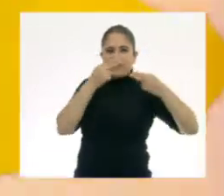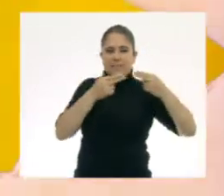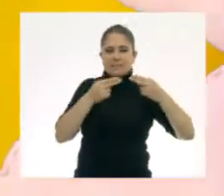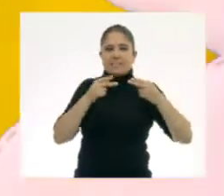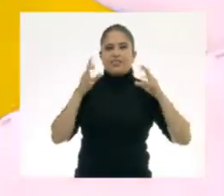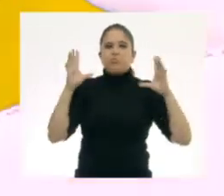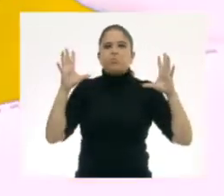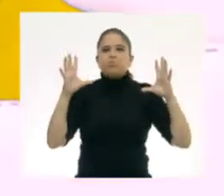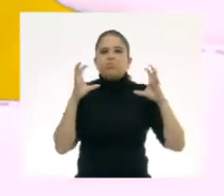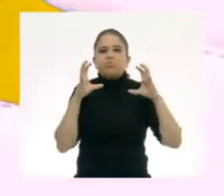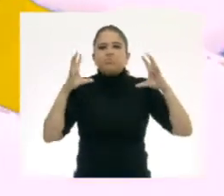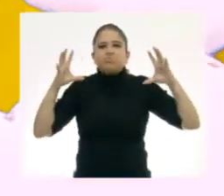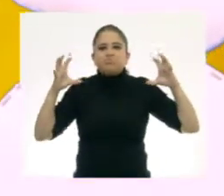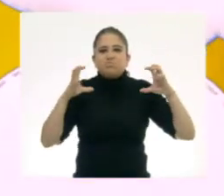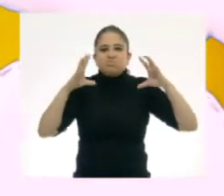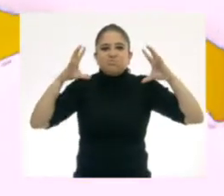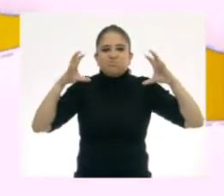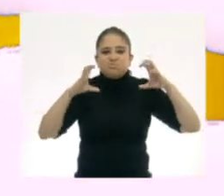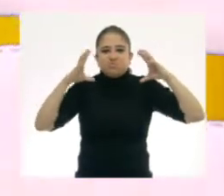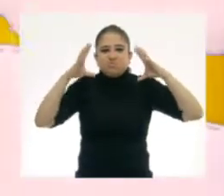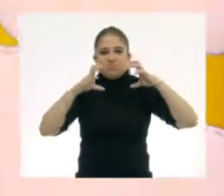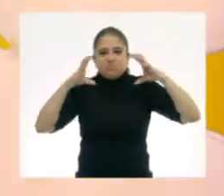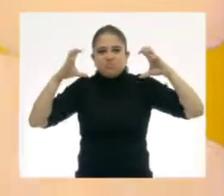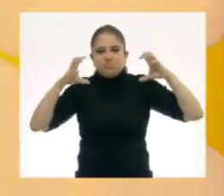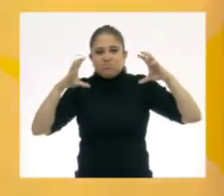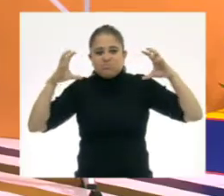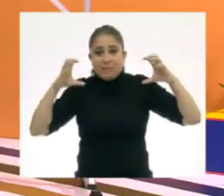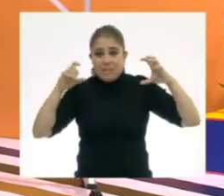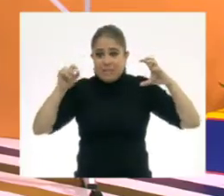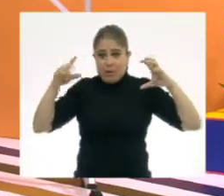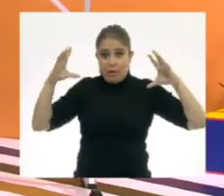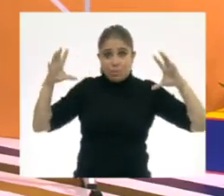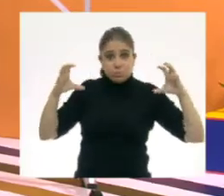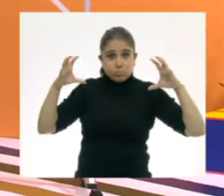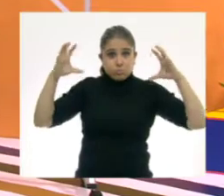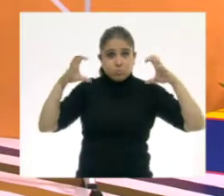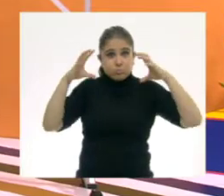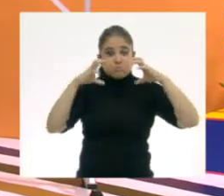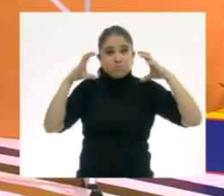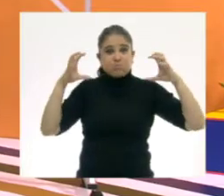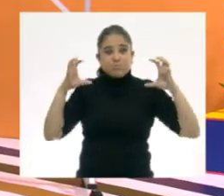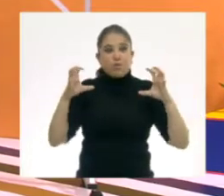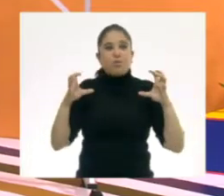como esponjositas. ¿Verdad? Muy bien. Y eso mismo esponjoso hace que sean como...